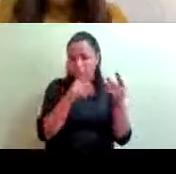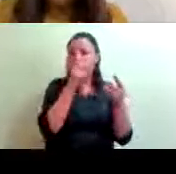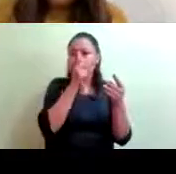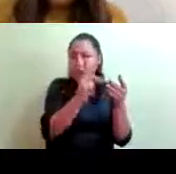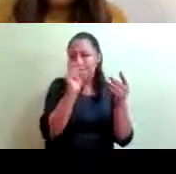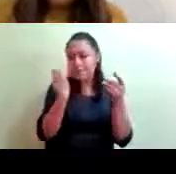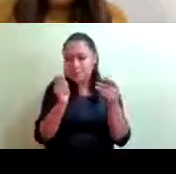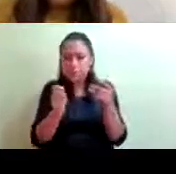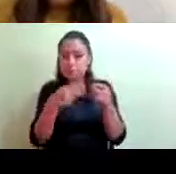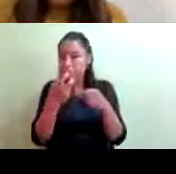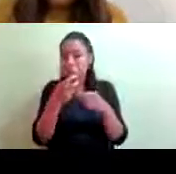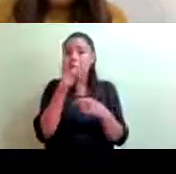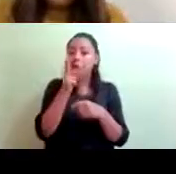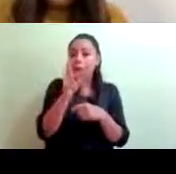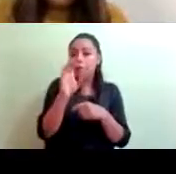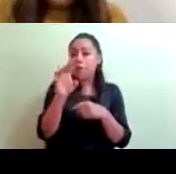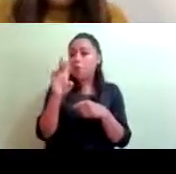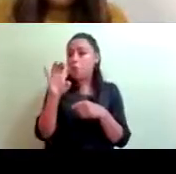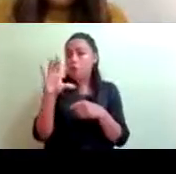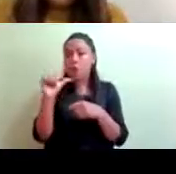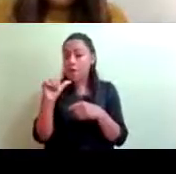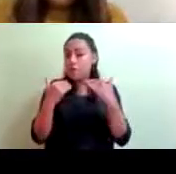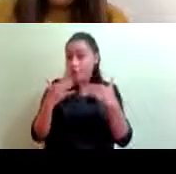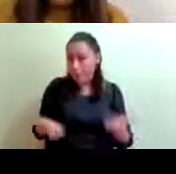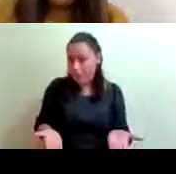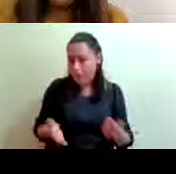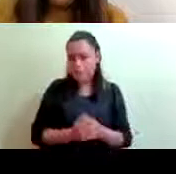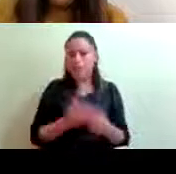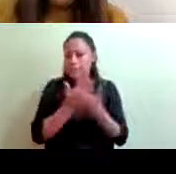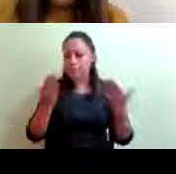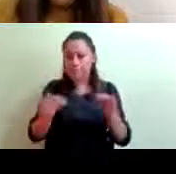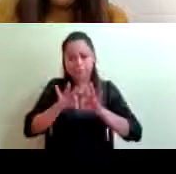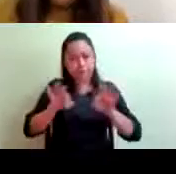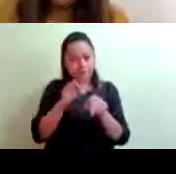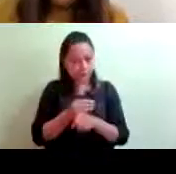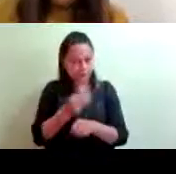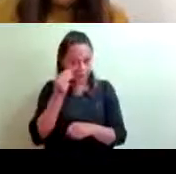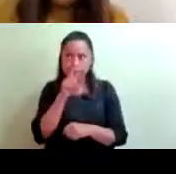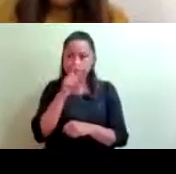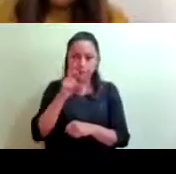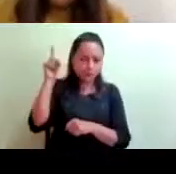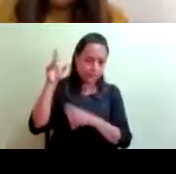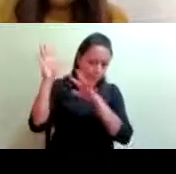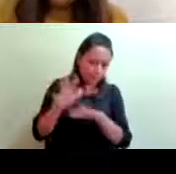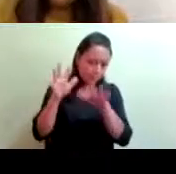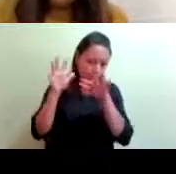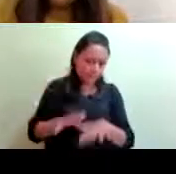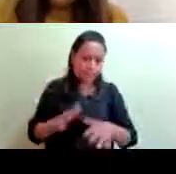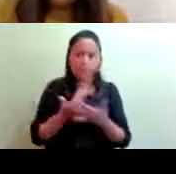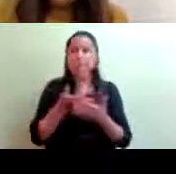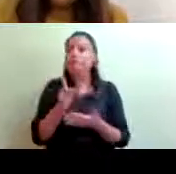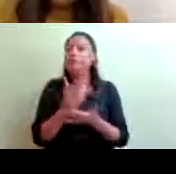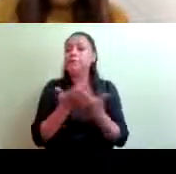descripción de algún otro, ¿no? Y bueno, aquí es muy importante la utilización del agua de lluvia, ¿no? Y aquí